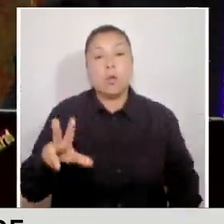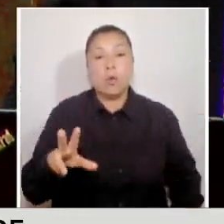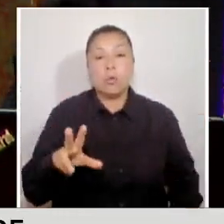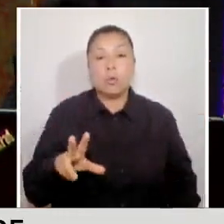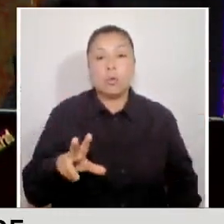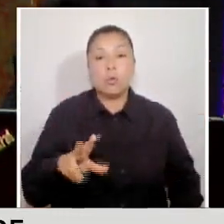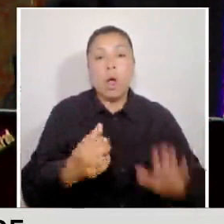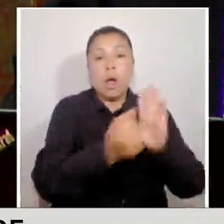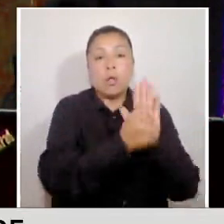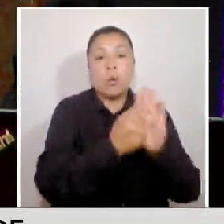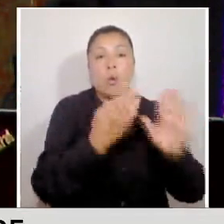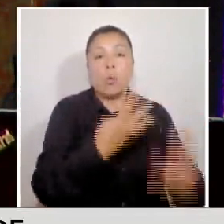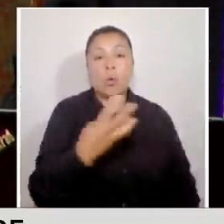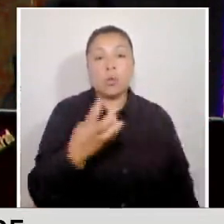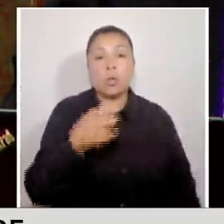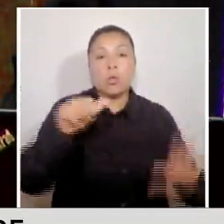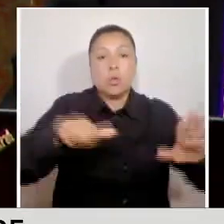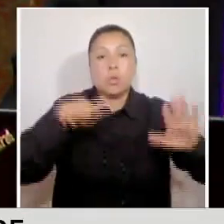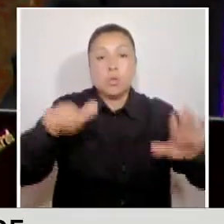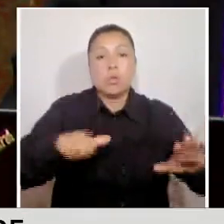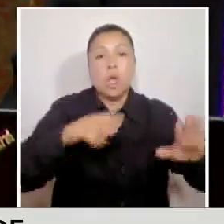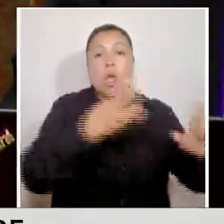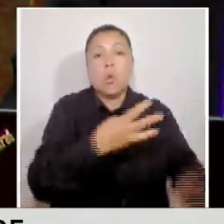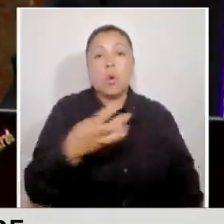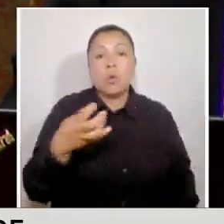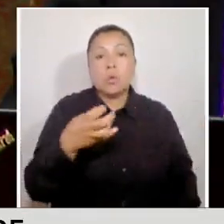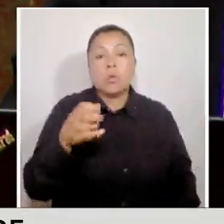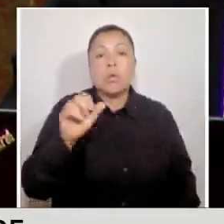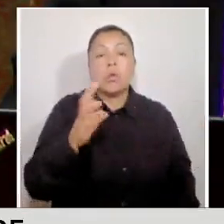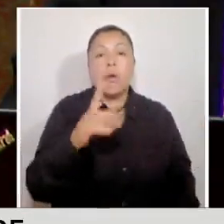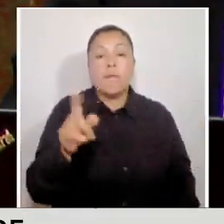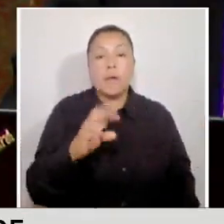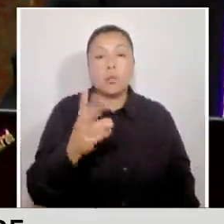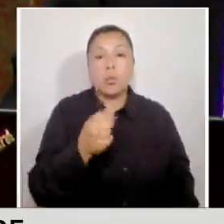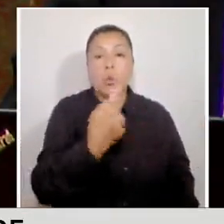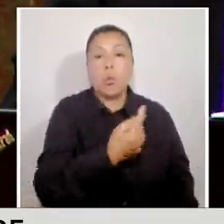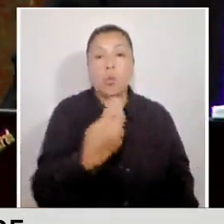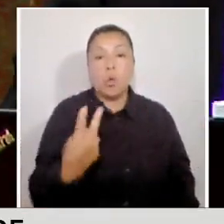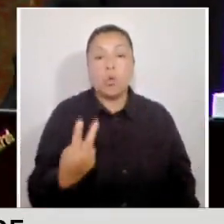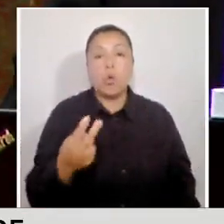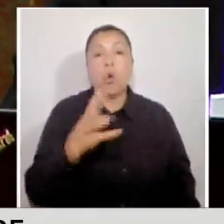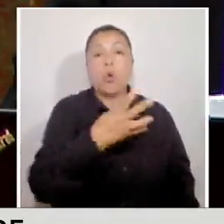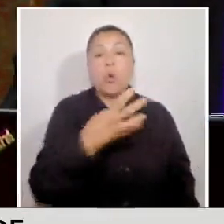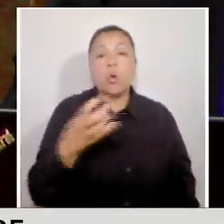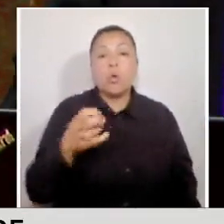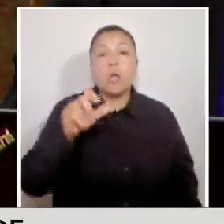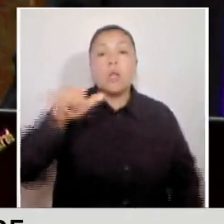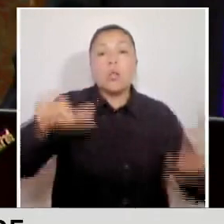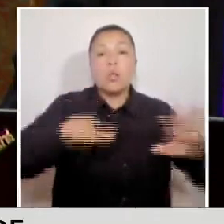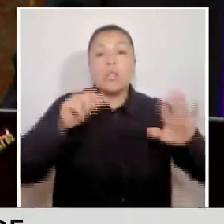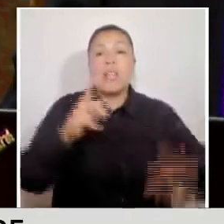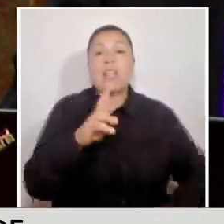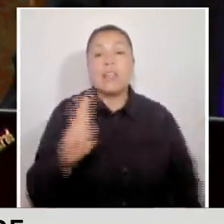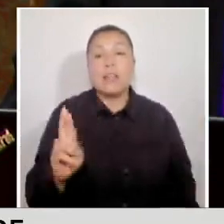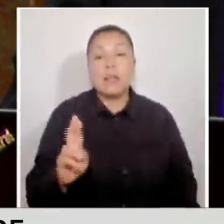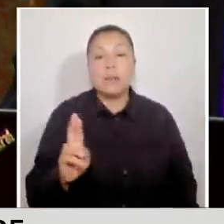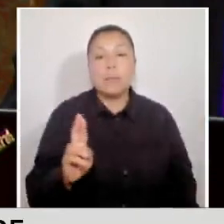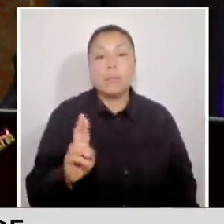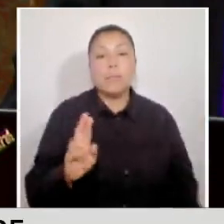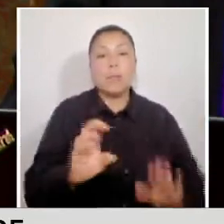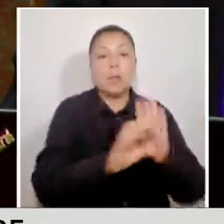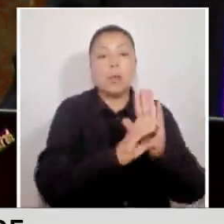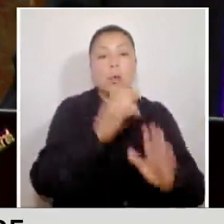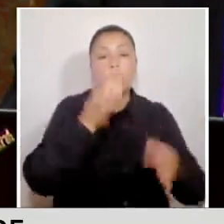artículos 416 416 bis números 1 y 2 y 416 ter del Código de Justicia